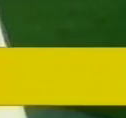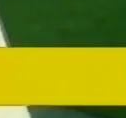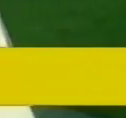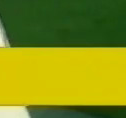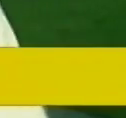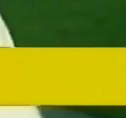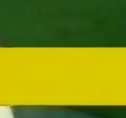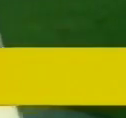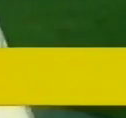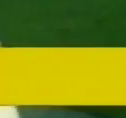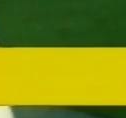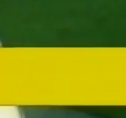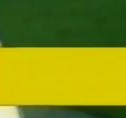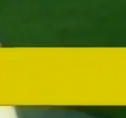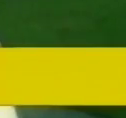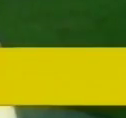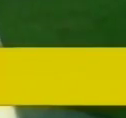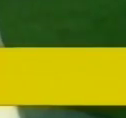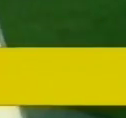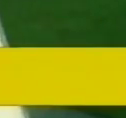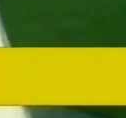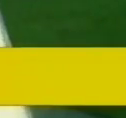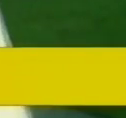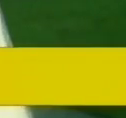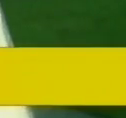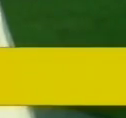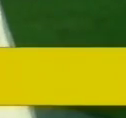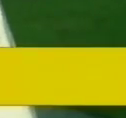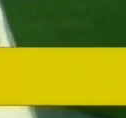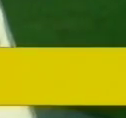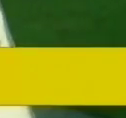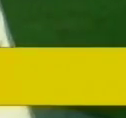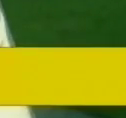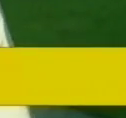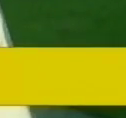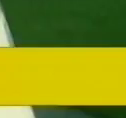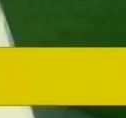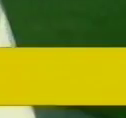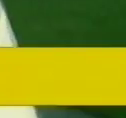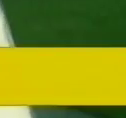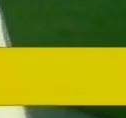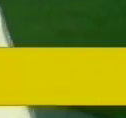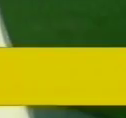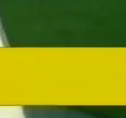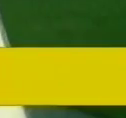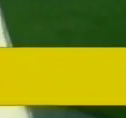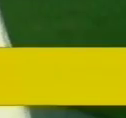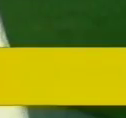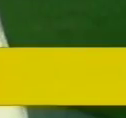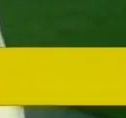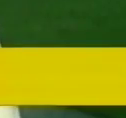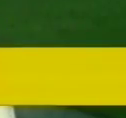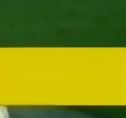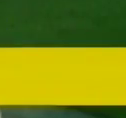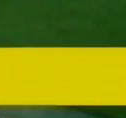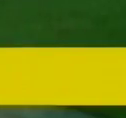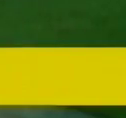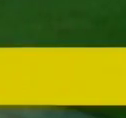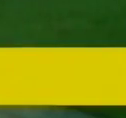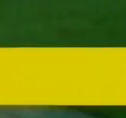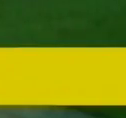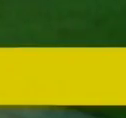precios, los precios justos de los rubros en el mercado y, pues, de esta forma garantizar la paz y estabilidad del